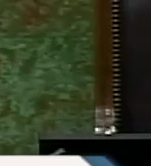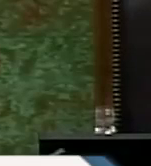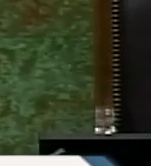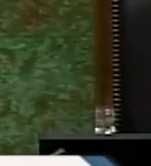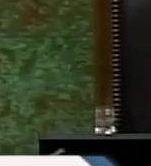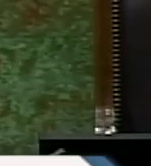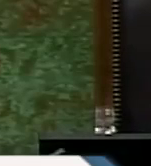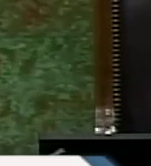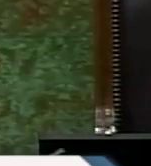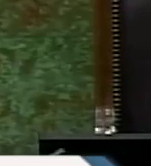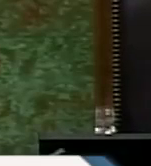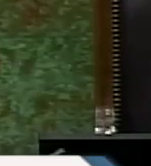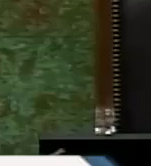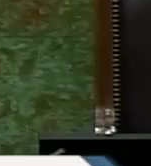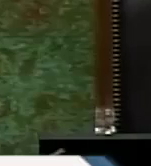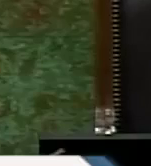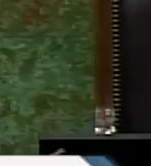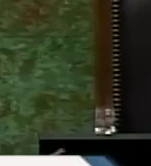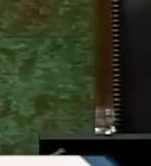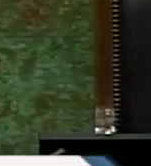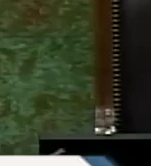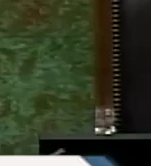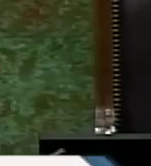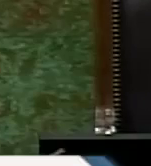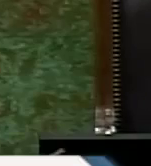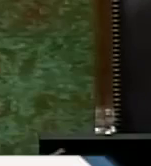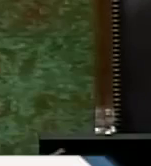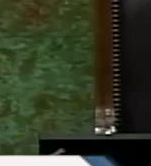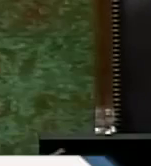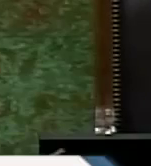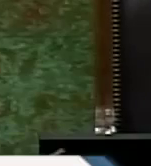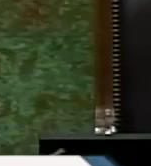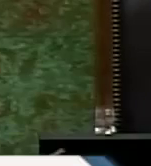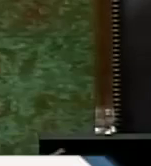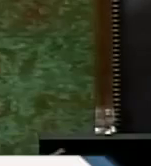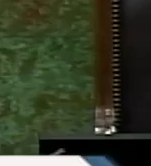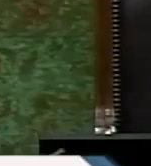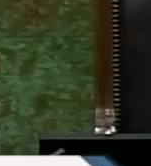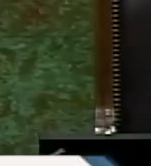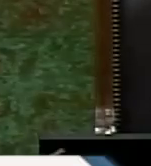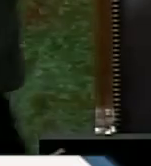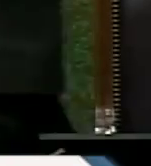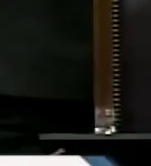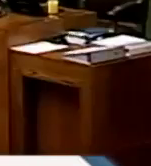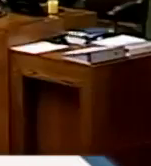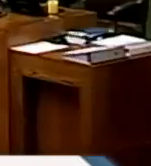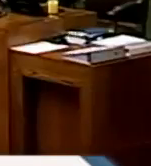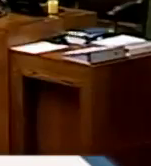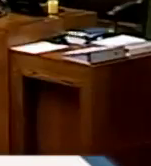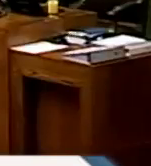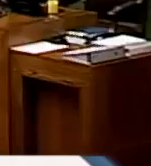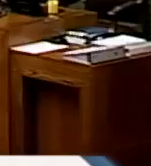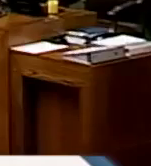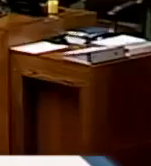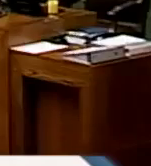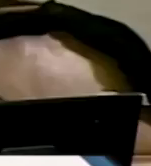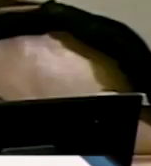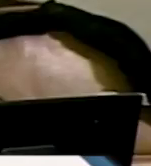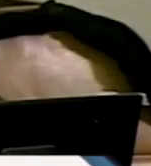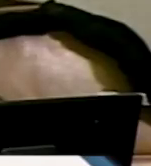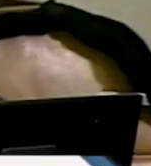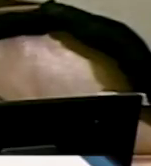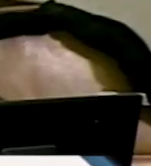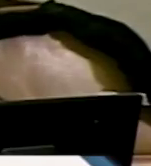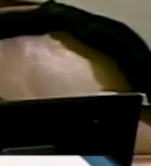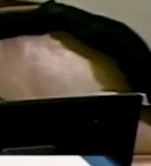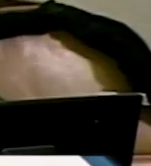de nuestro país, diputado Gabriel Boric, tiene la palabra. Muchas gracias, presidente. Saludo en primer lugar a